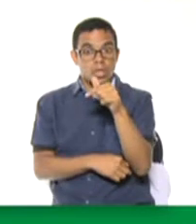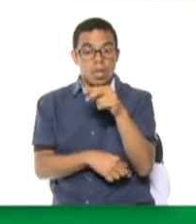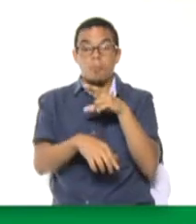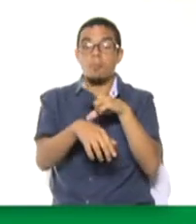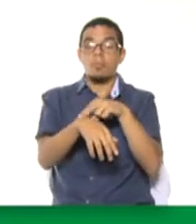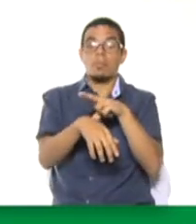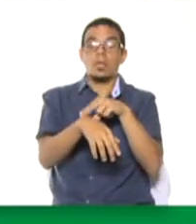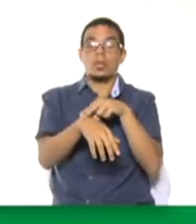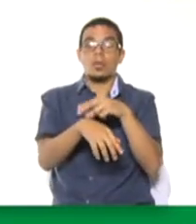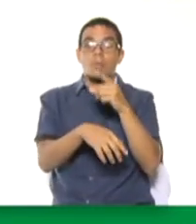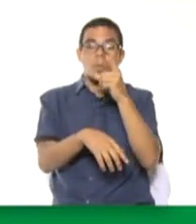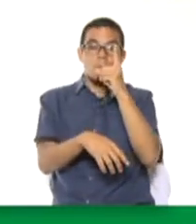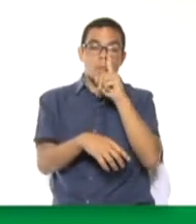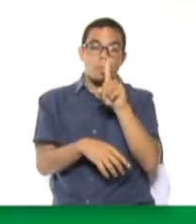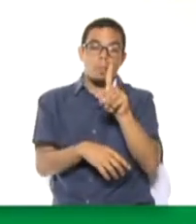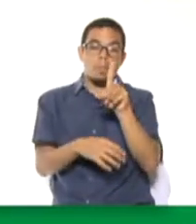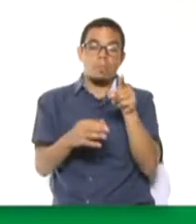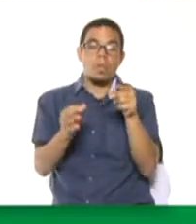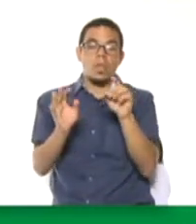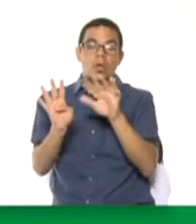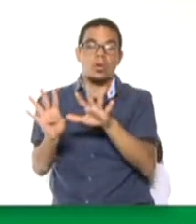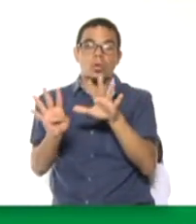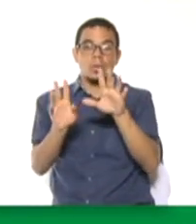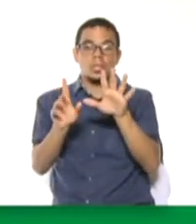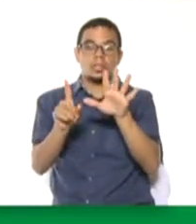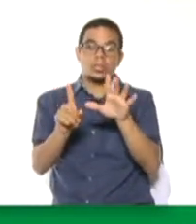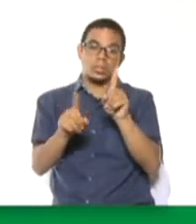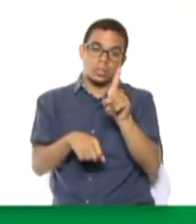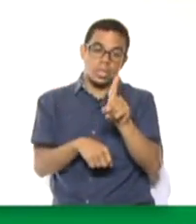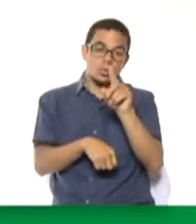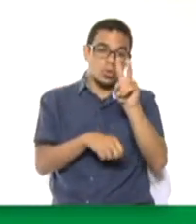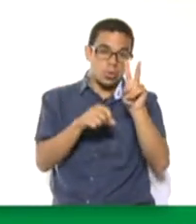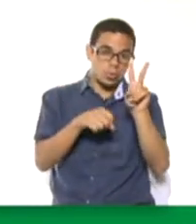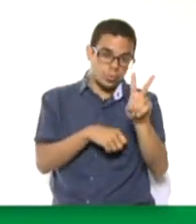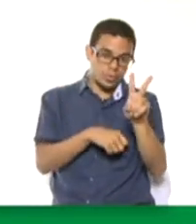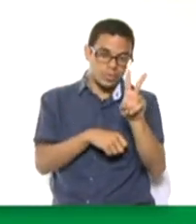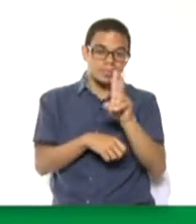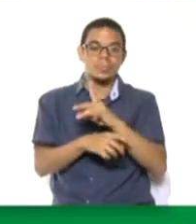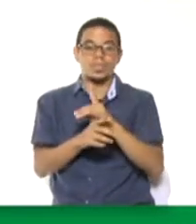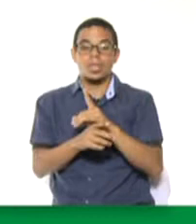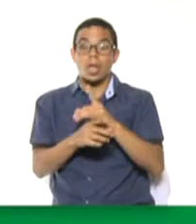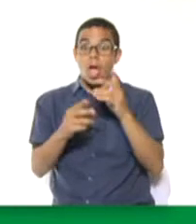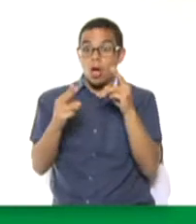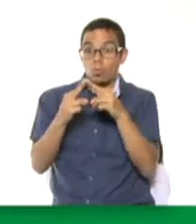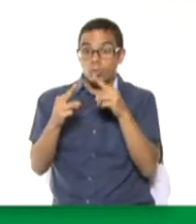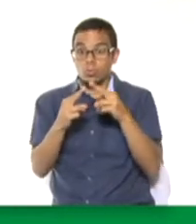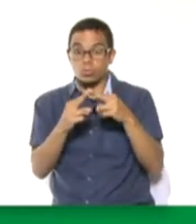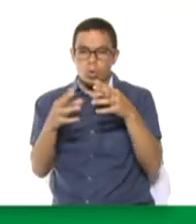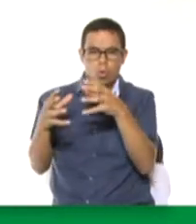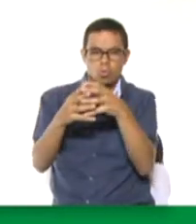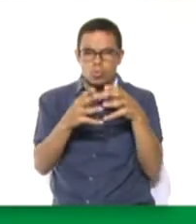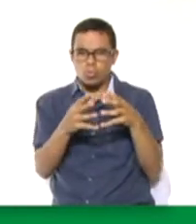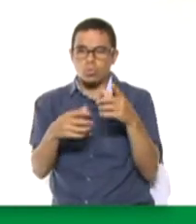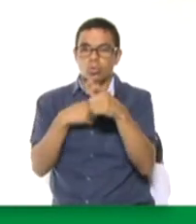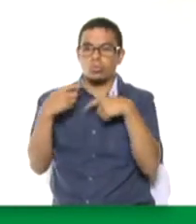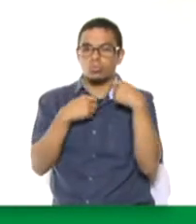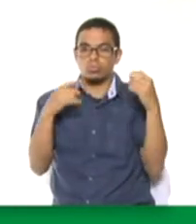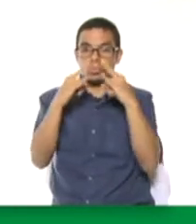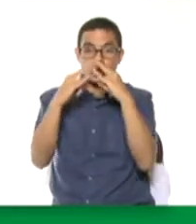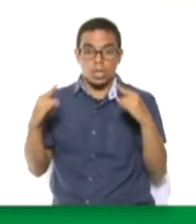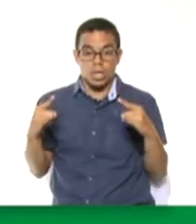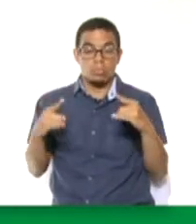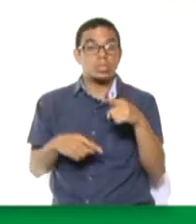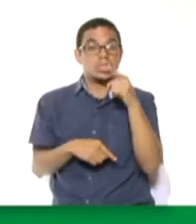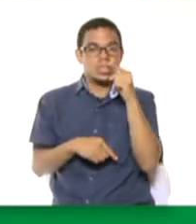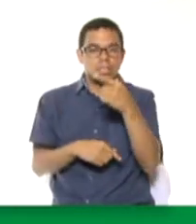médico. En el año 1912, en unas vacaciones en Curazao, conoció una tropa de scouts holandeses. Y